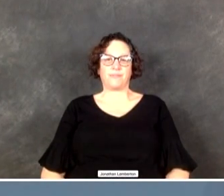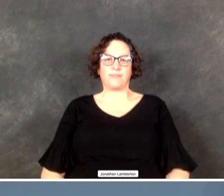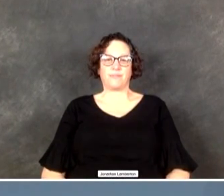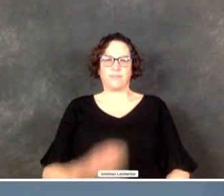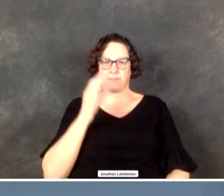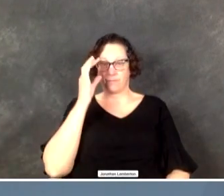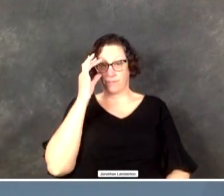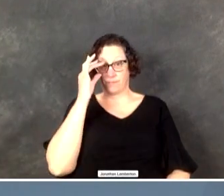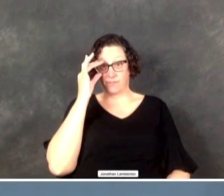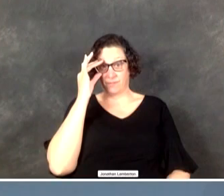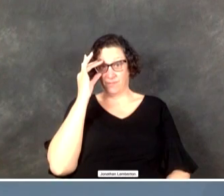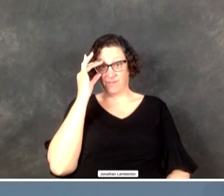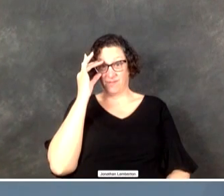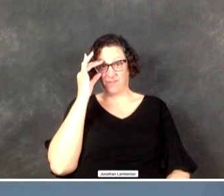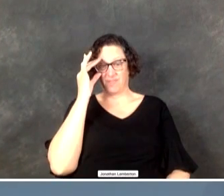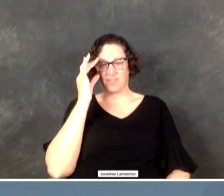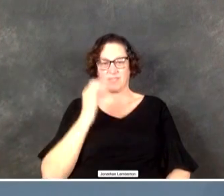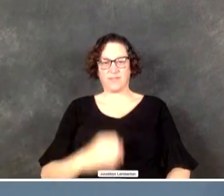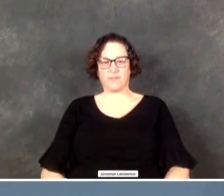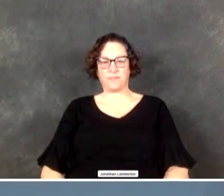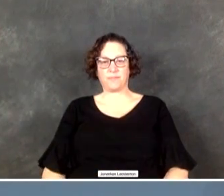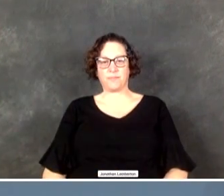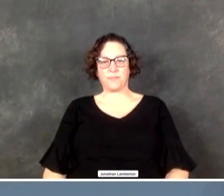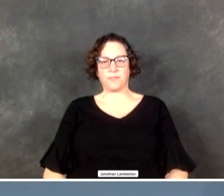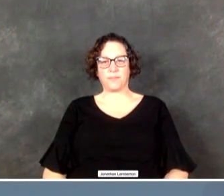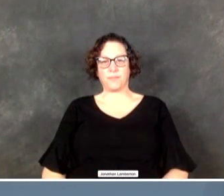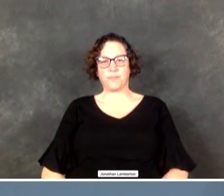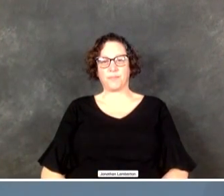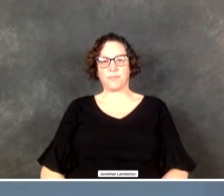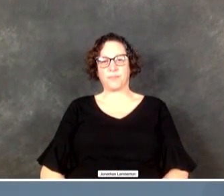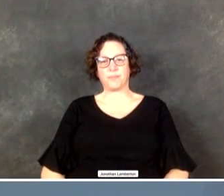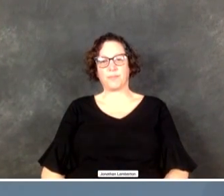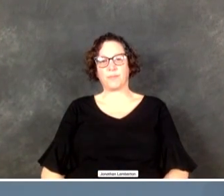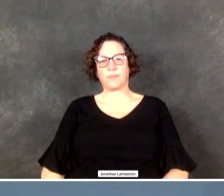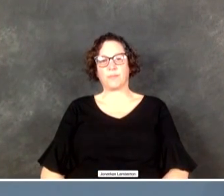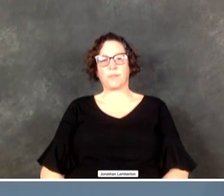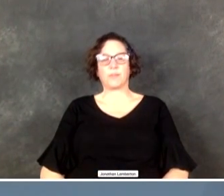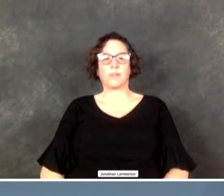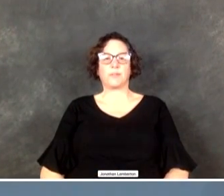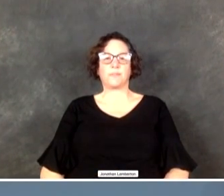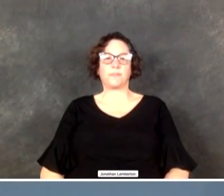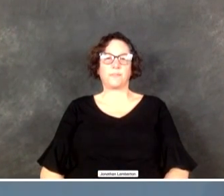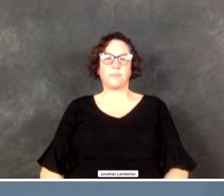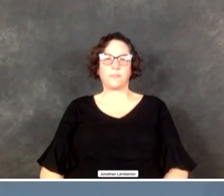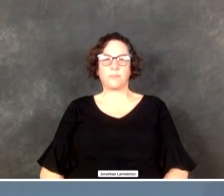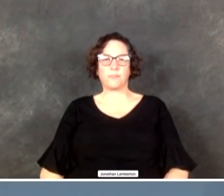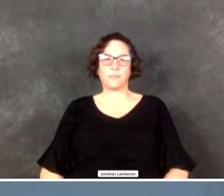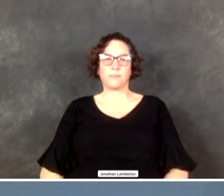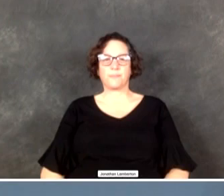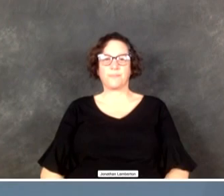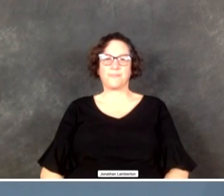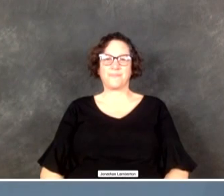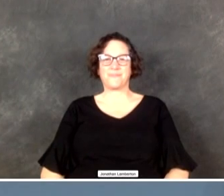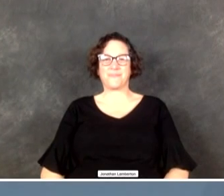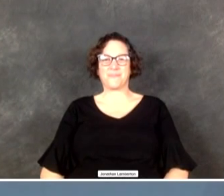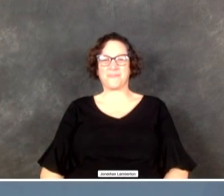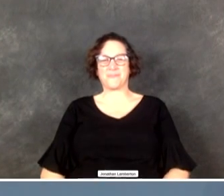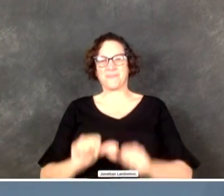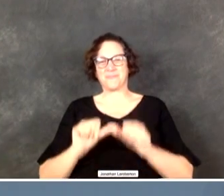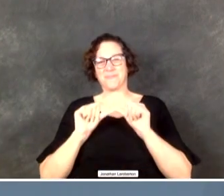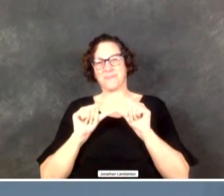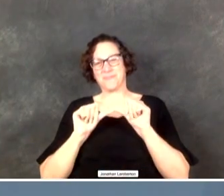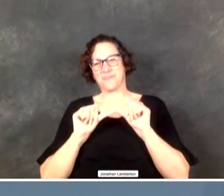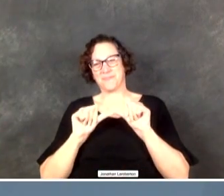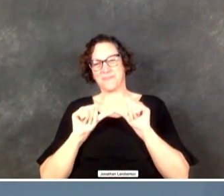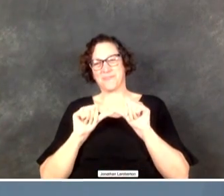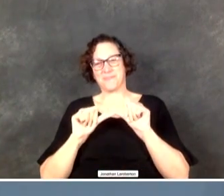actividades, hay guías para los padres en casa. Sin embargo, también me he fijado de que padres se están uniendo